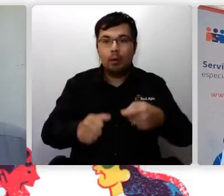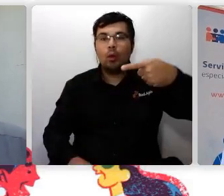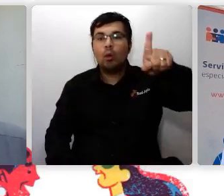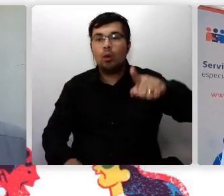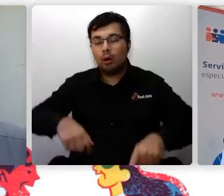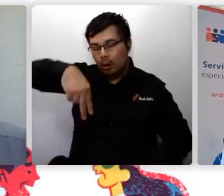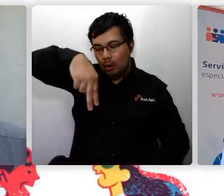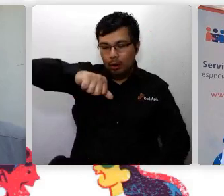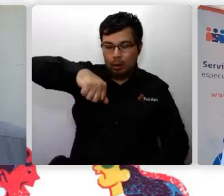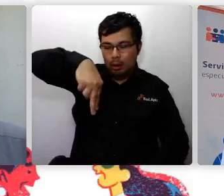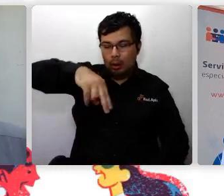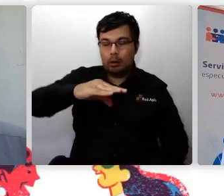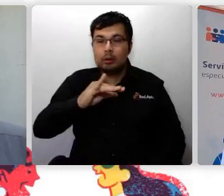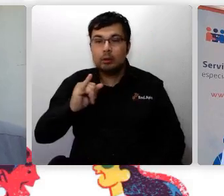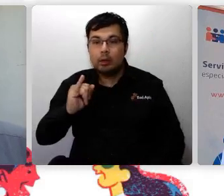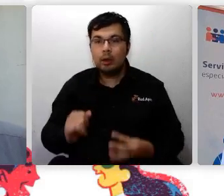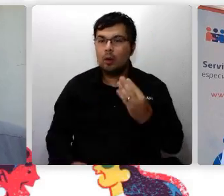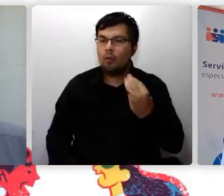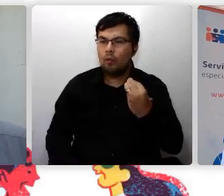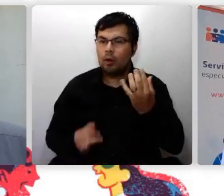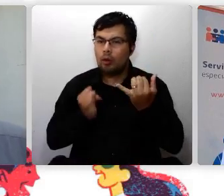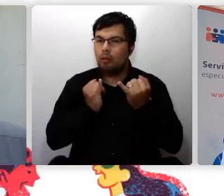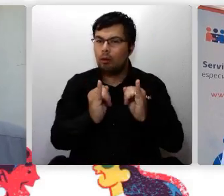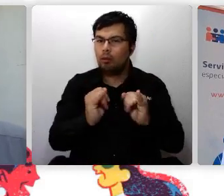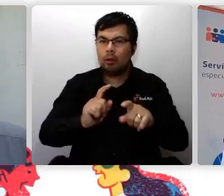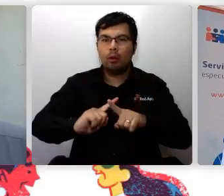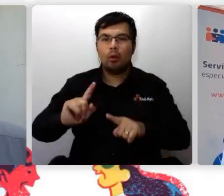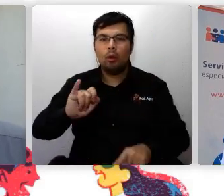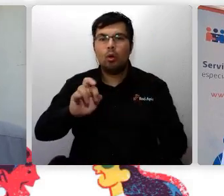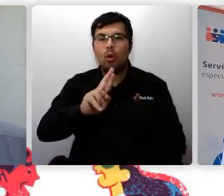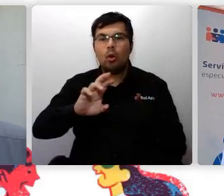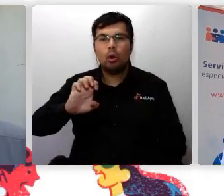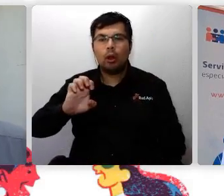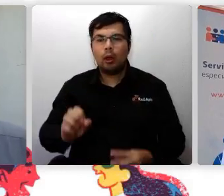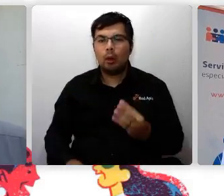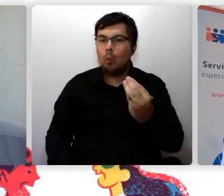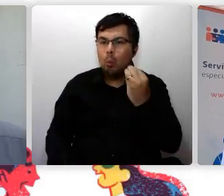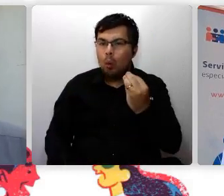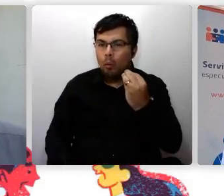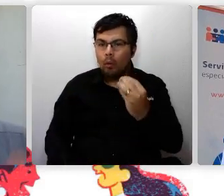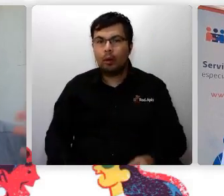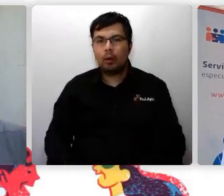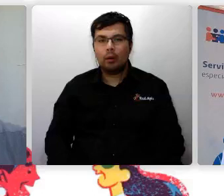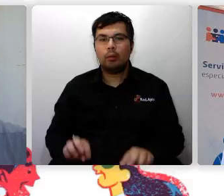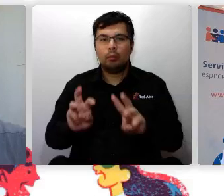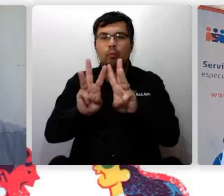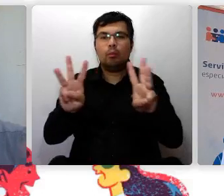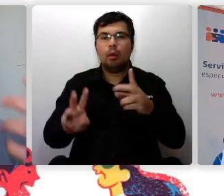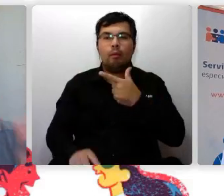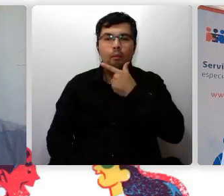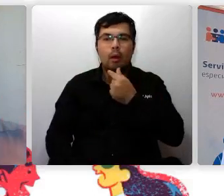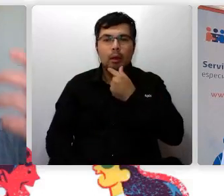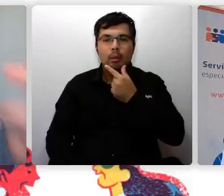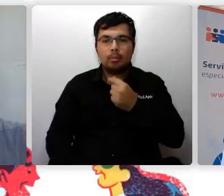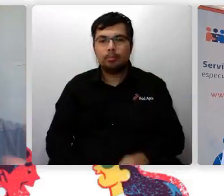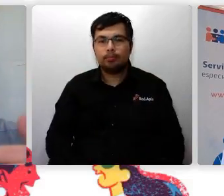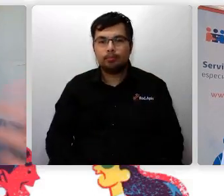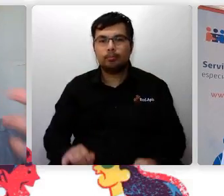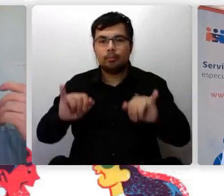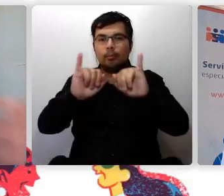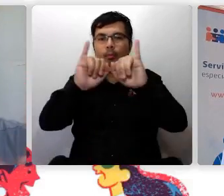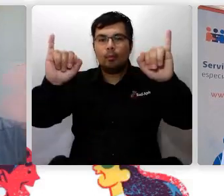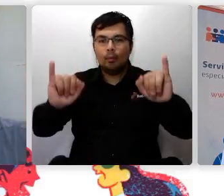Es súper importante esta información. Jorge Urrutia, excelente interfaz, muy amigable y fácil. Quienes lo estén, gracias quienes